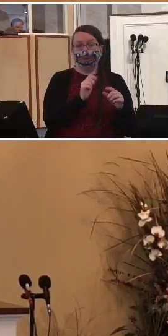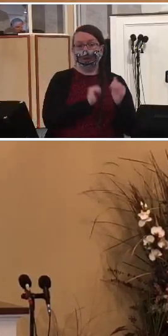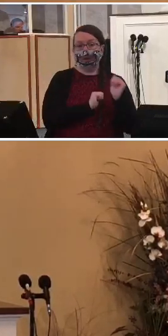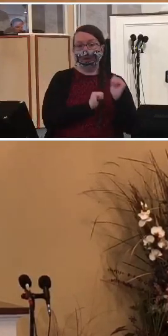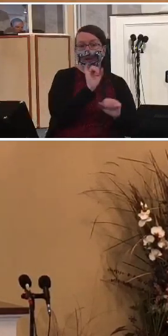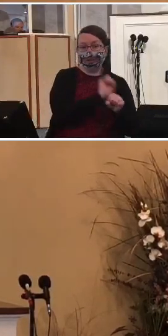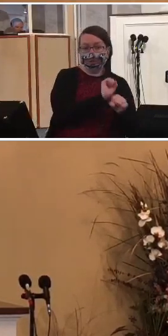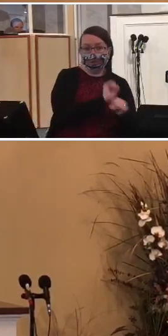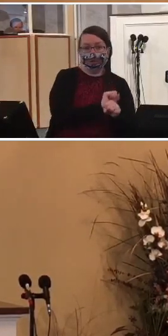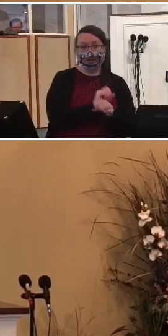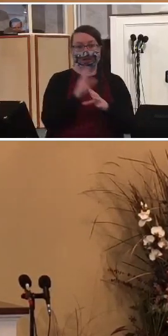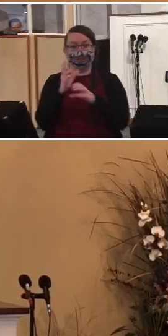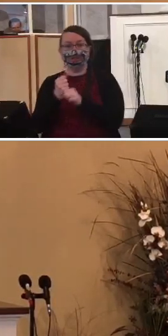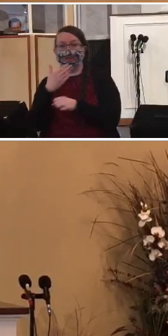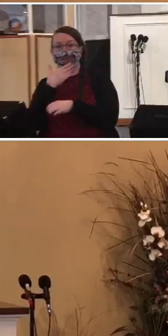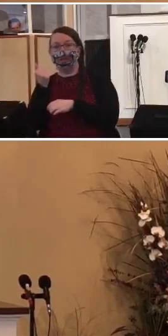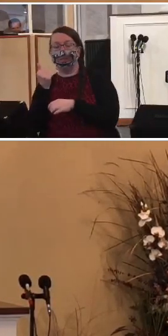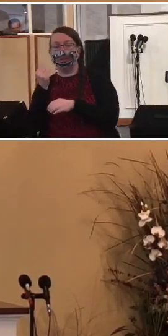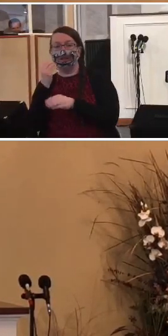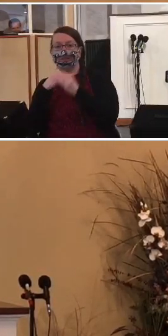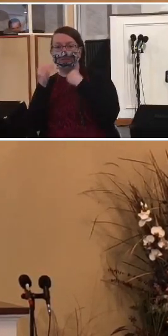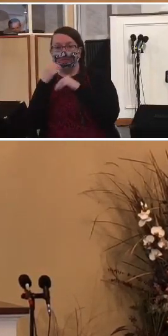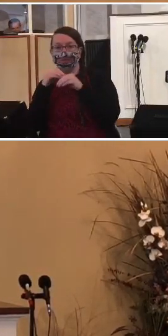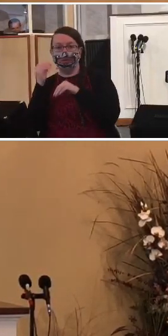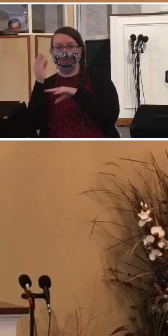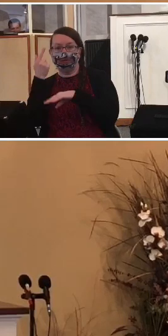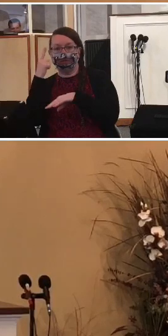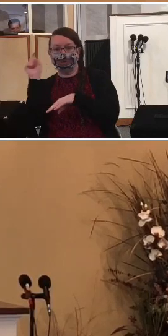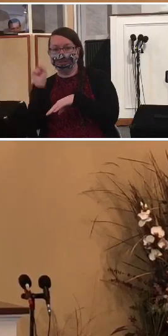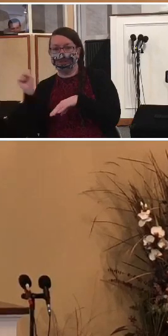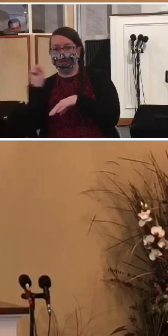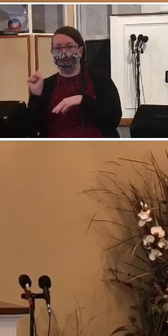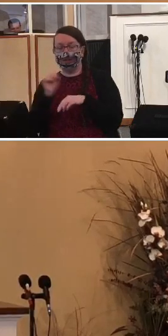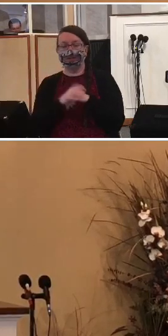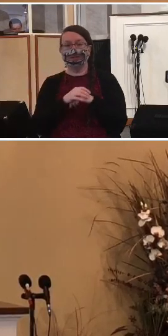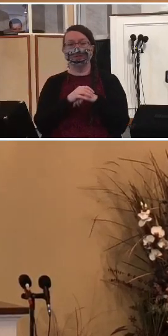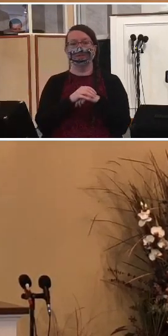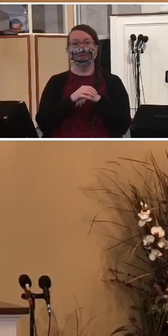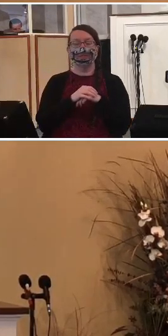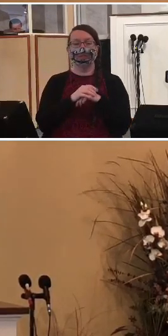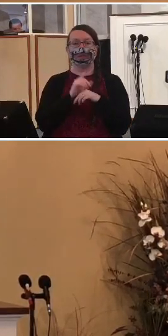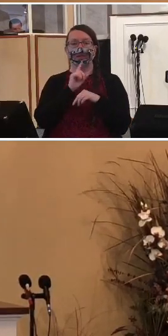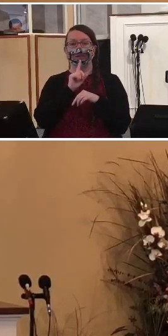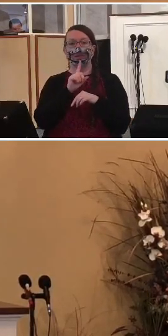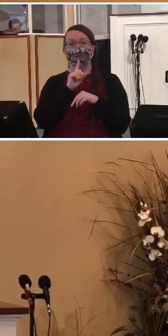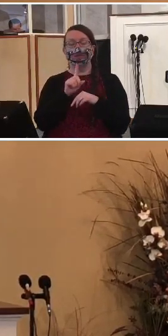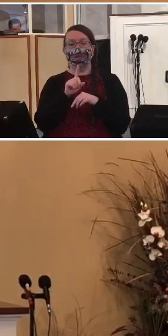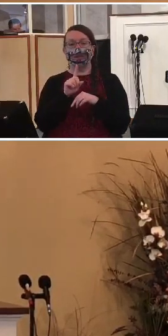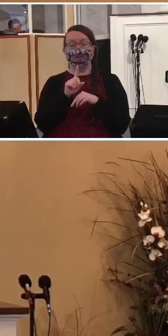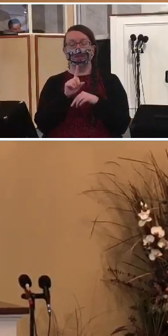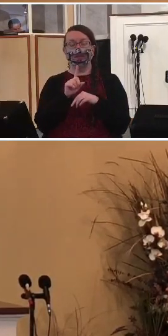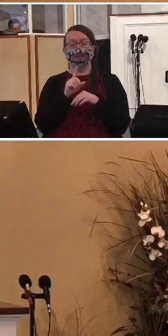pretende que tú vas a trabajar por unas cuantas horas y recibir lo que tú no has recibido por mucho tiempo.